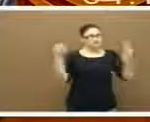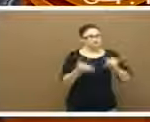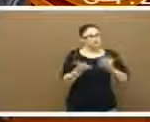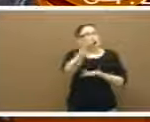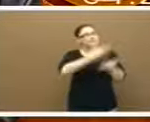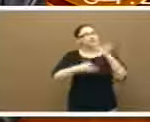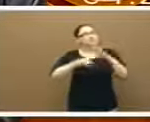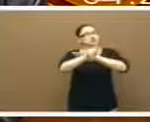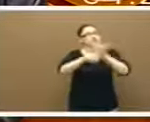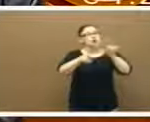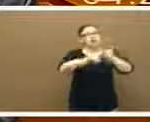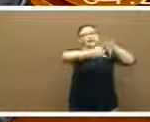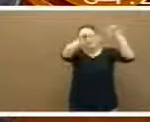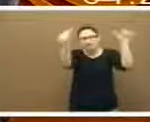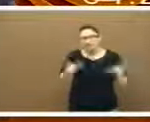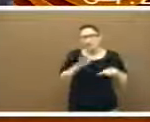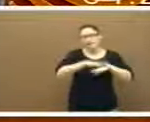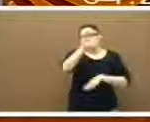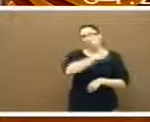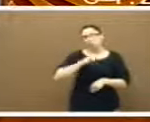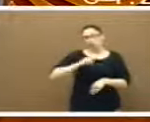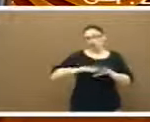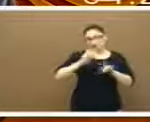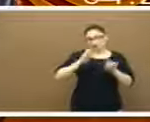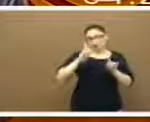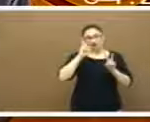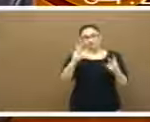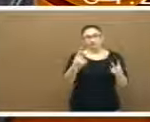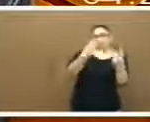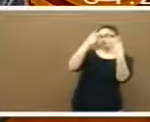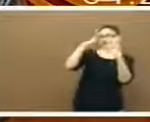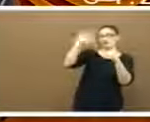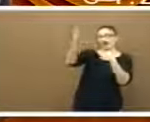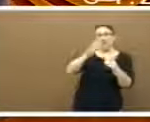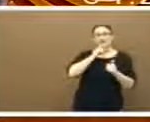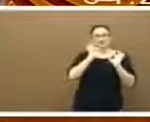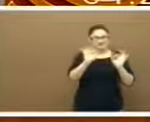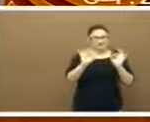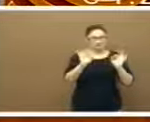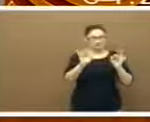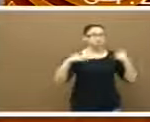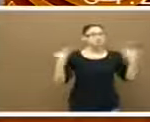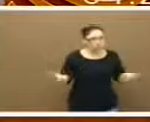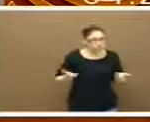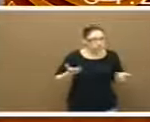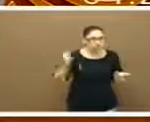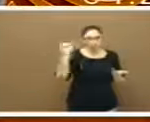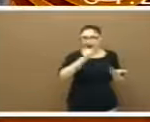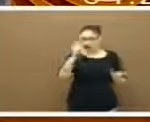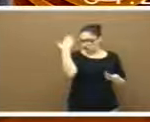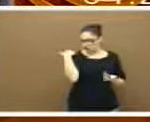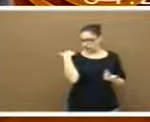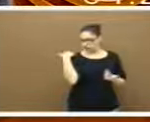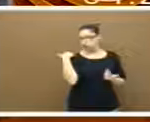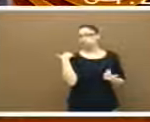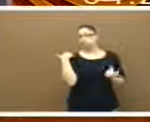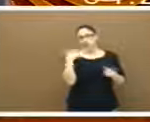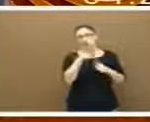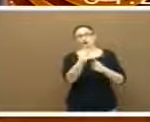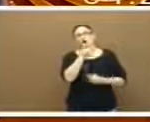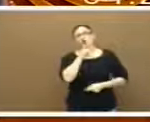referente para nuestra comunidad autónoma de cara al exterior. La situación que se ha vivido en los últimos años, junto a la falta de compromiso,